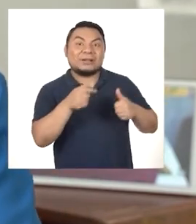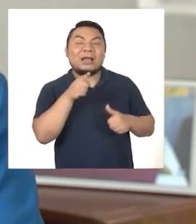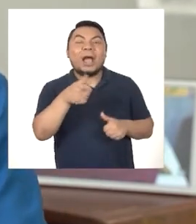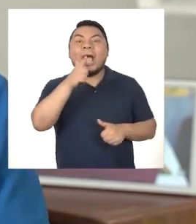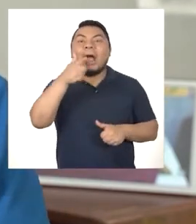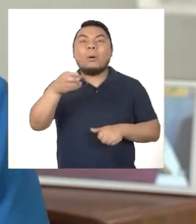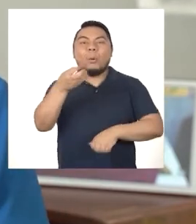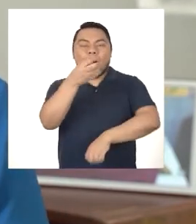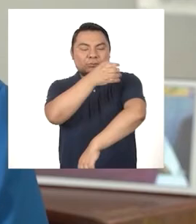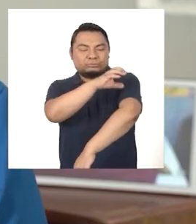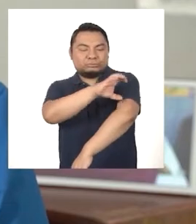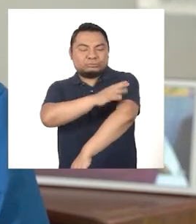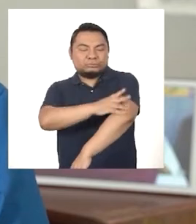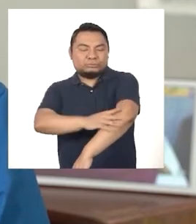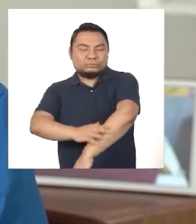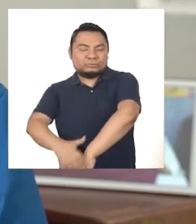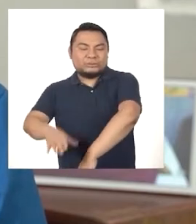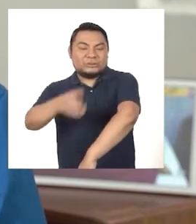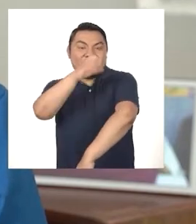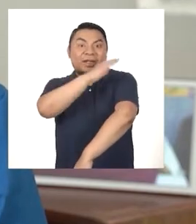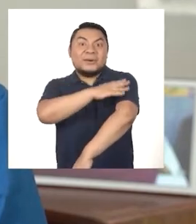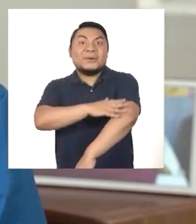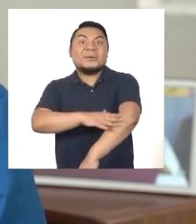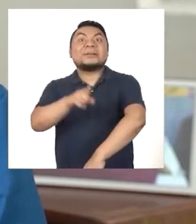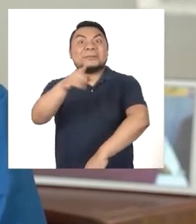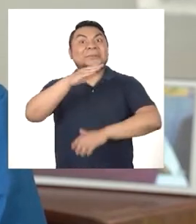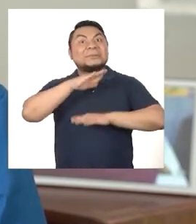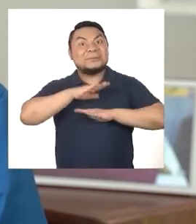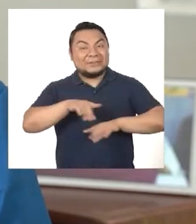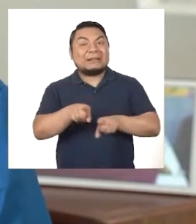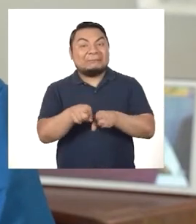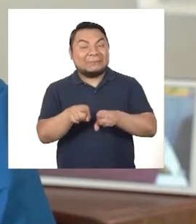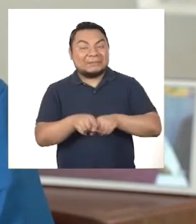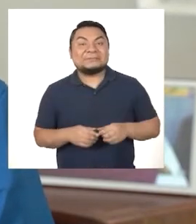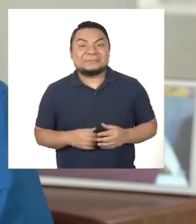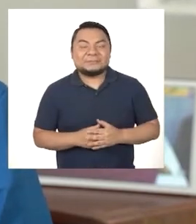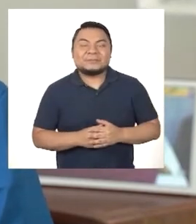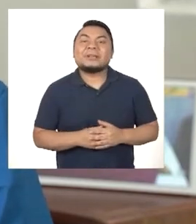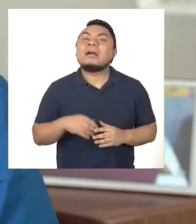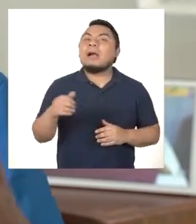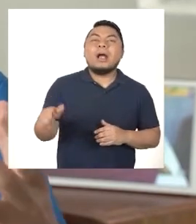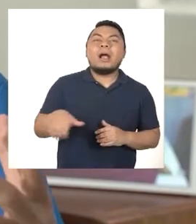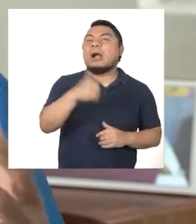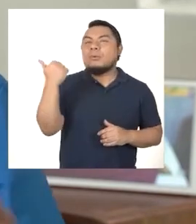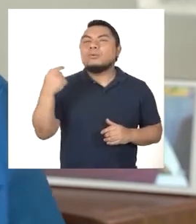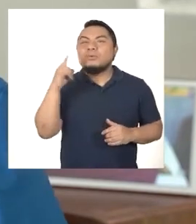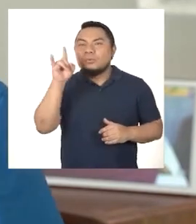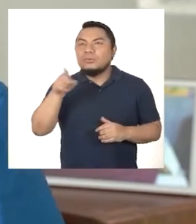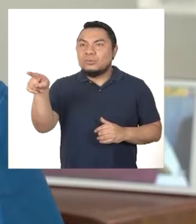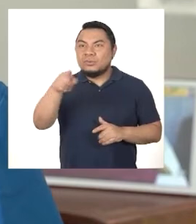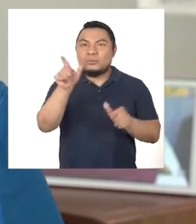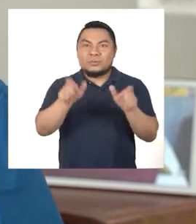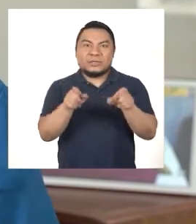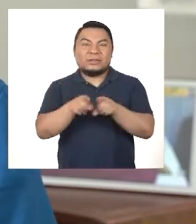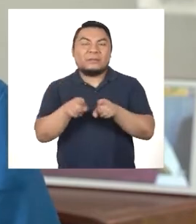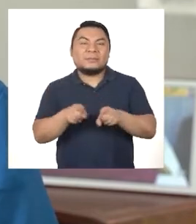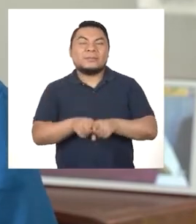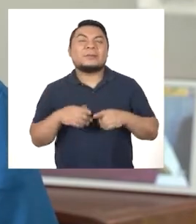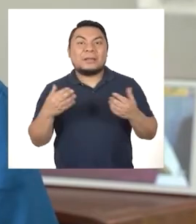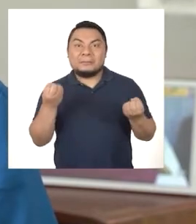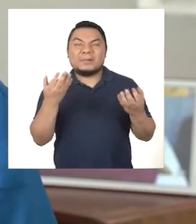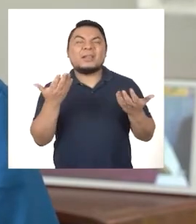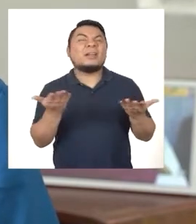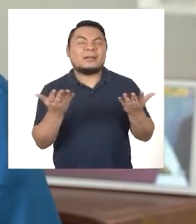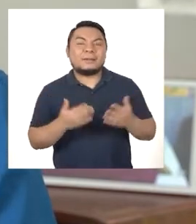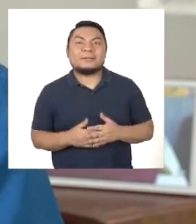pase por tus manos, un agua tibia, te va a relajar muchísimo. Otra cosa que a mí me funciona mucho y a muchas personas les va